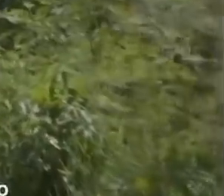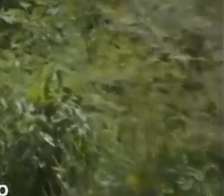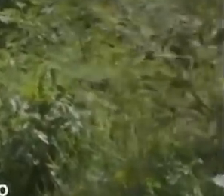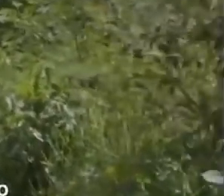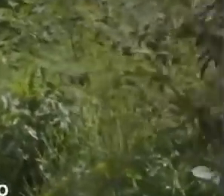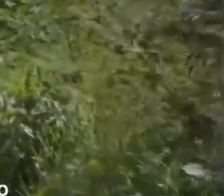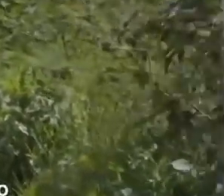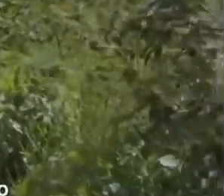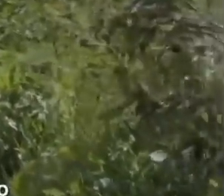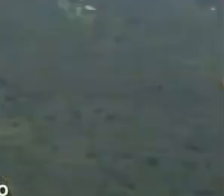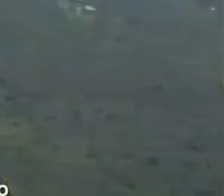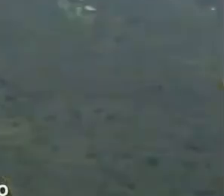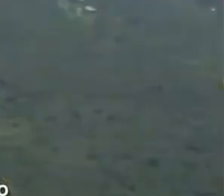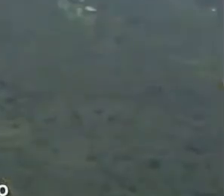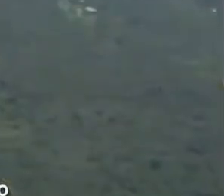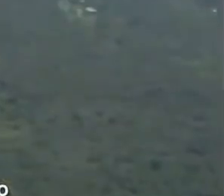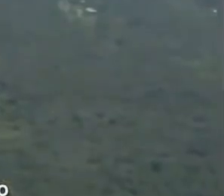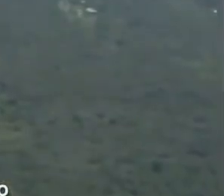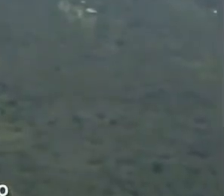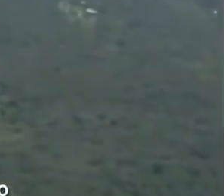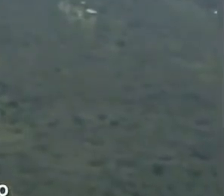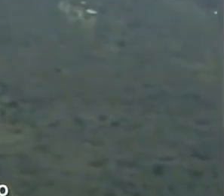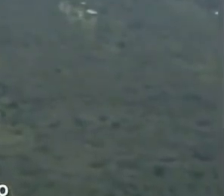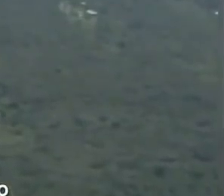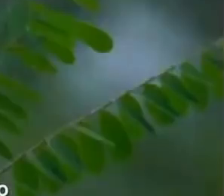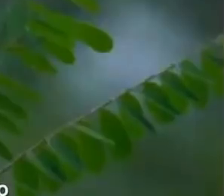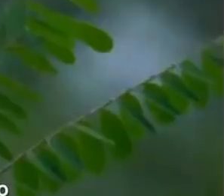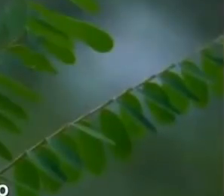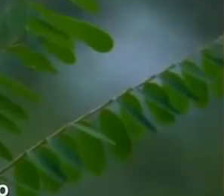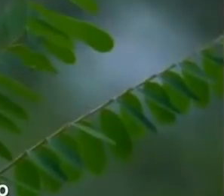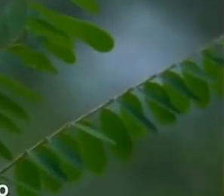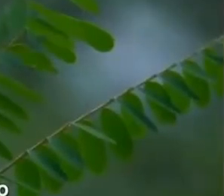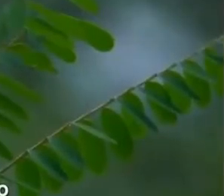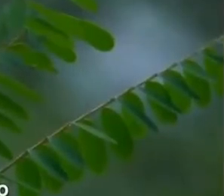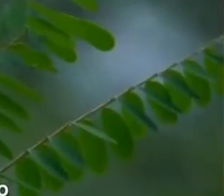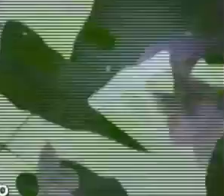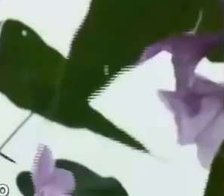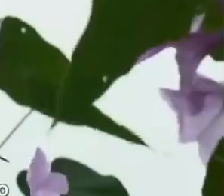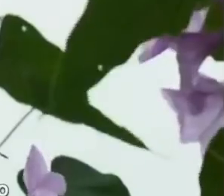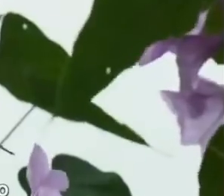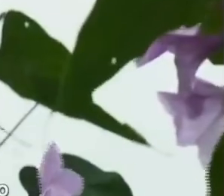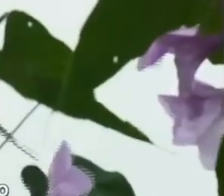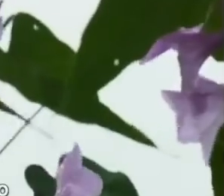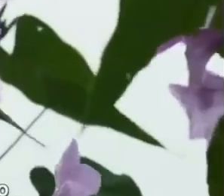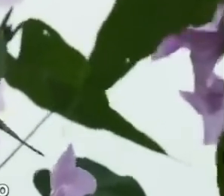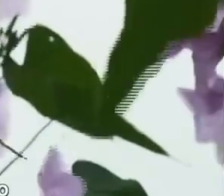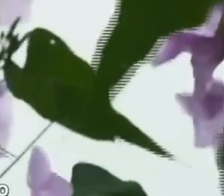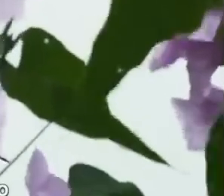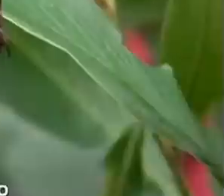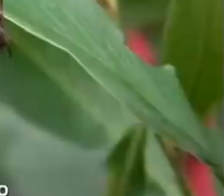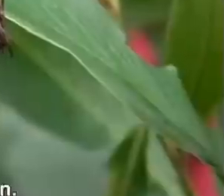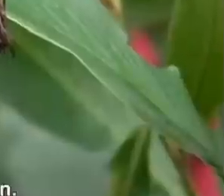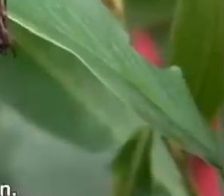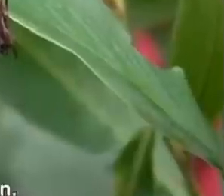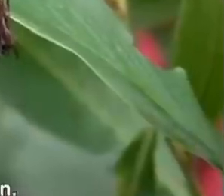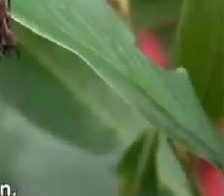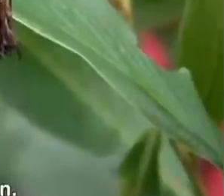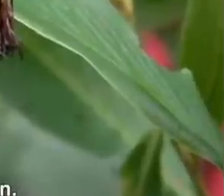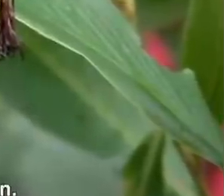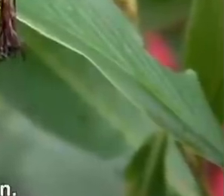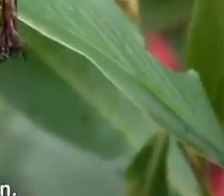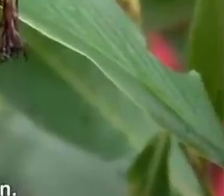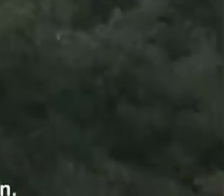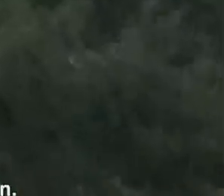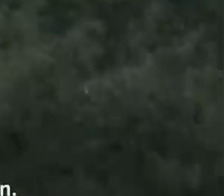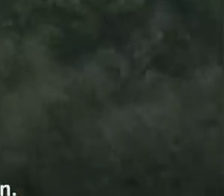Firmamos el acuerdo Cuxtal-Tren Maya, un esfuerzo de más de 278 millones de pesos para proteger y conservar una de